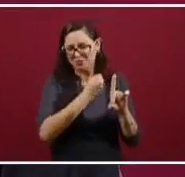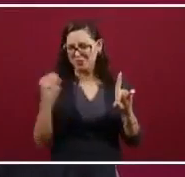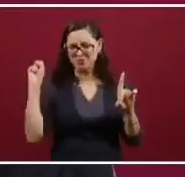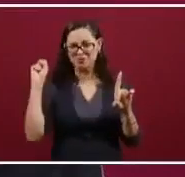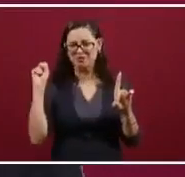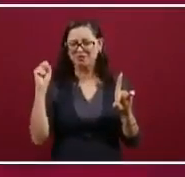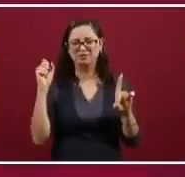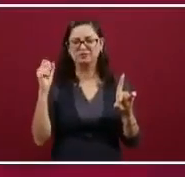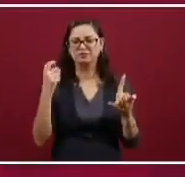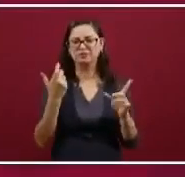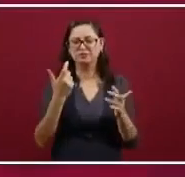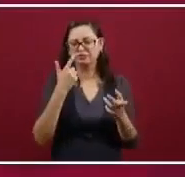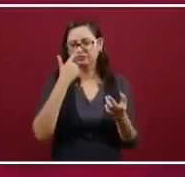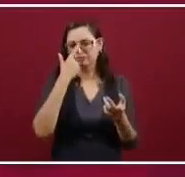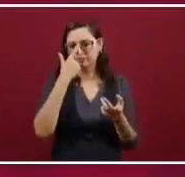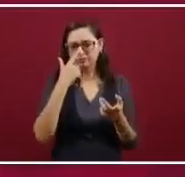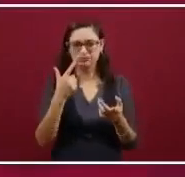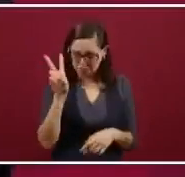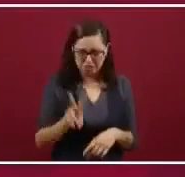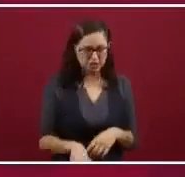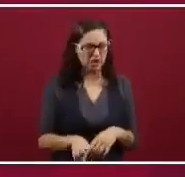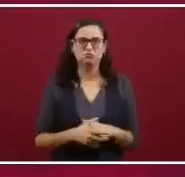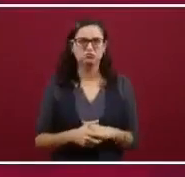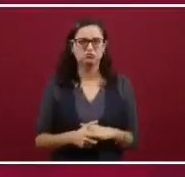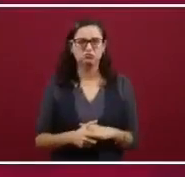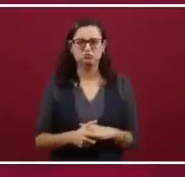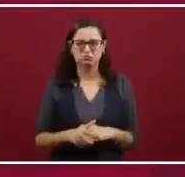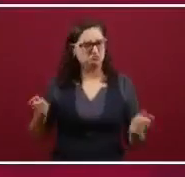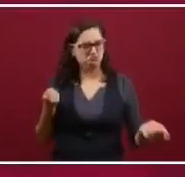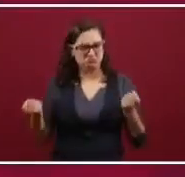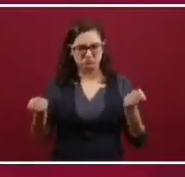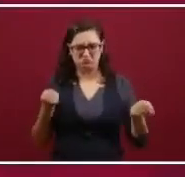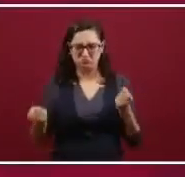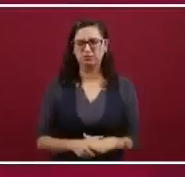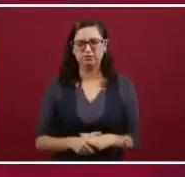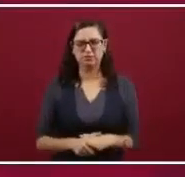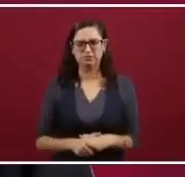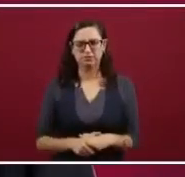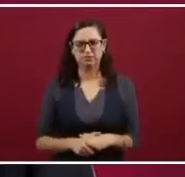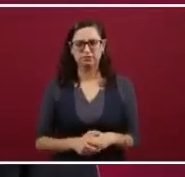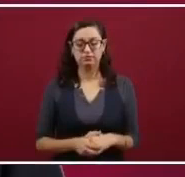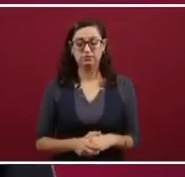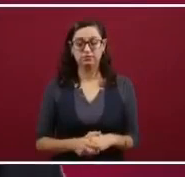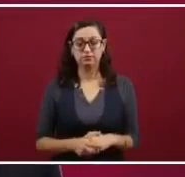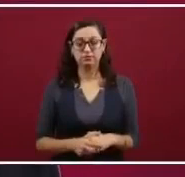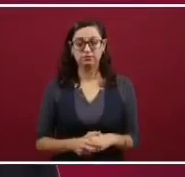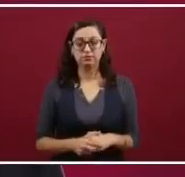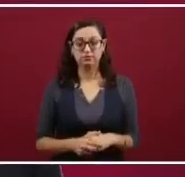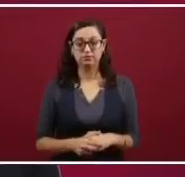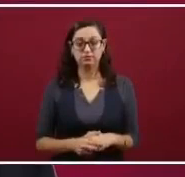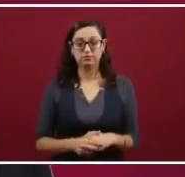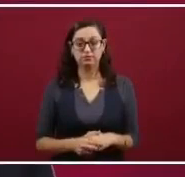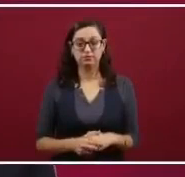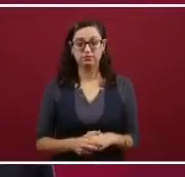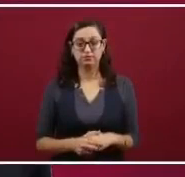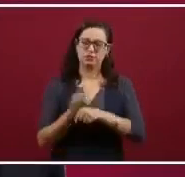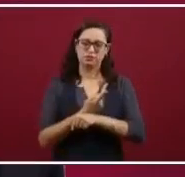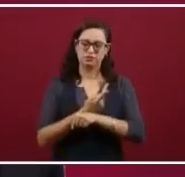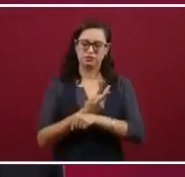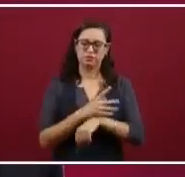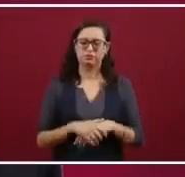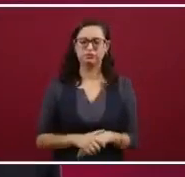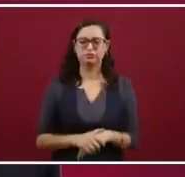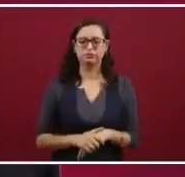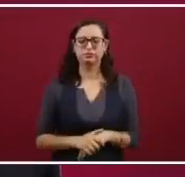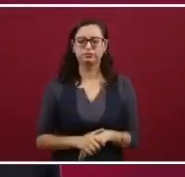O sea, una muy buena gobernante, honesta. Ya no es el tiempo de antes.